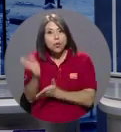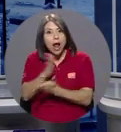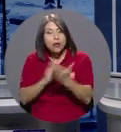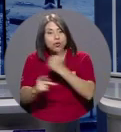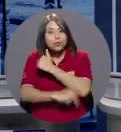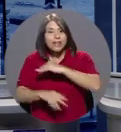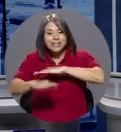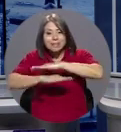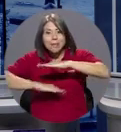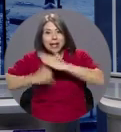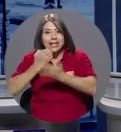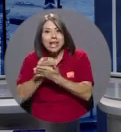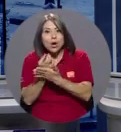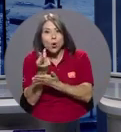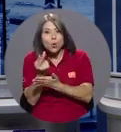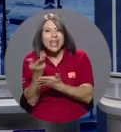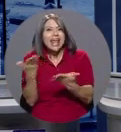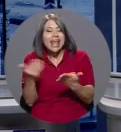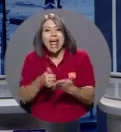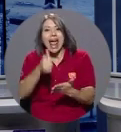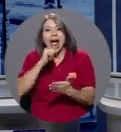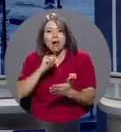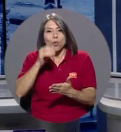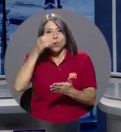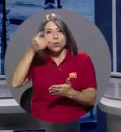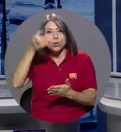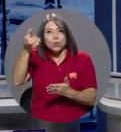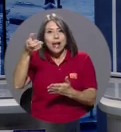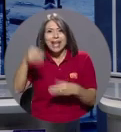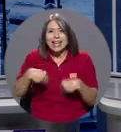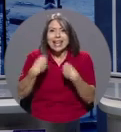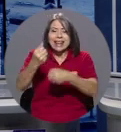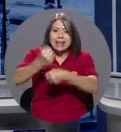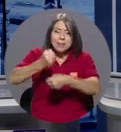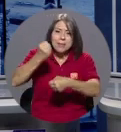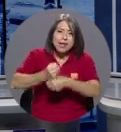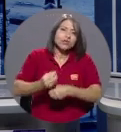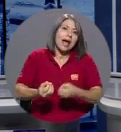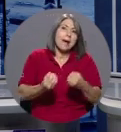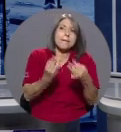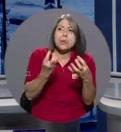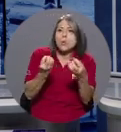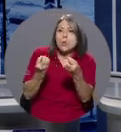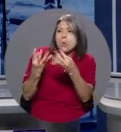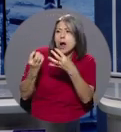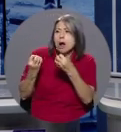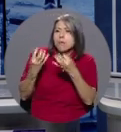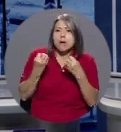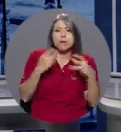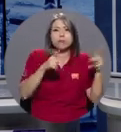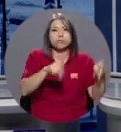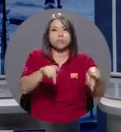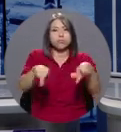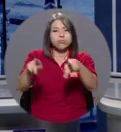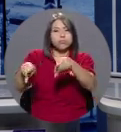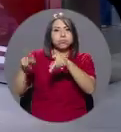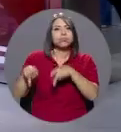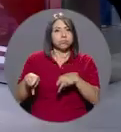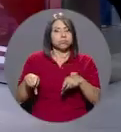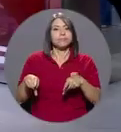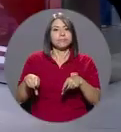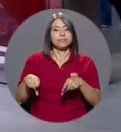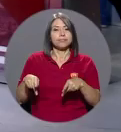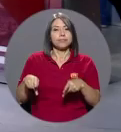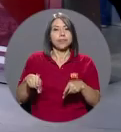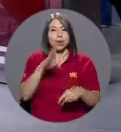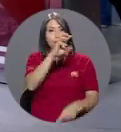su economía prácticamente en la acuacultura y que le generan empleos a miles, si no decenas de miles de personas,